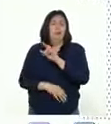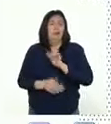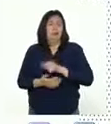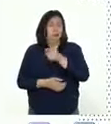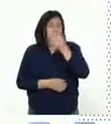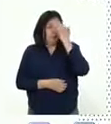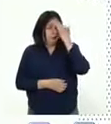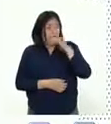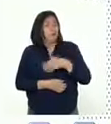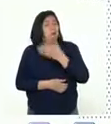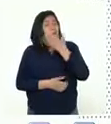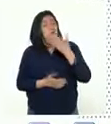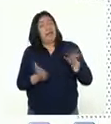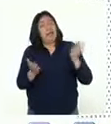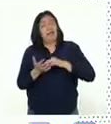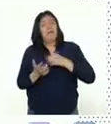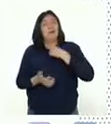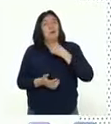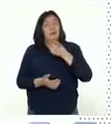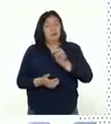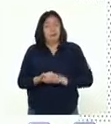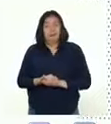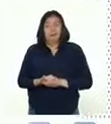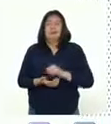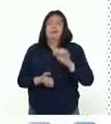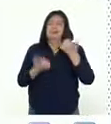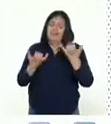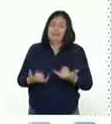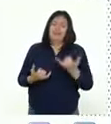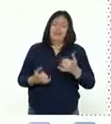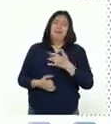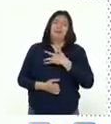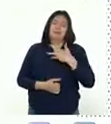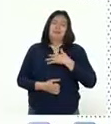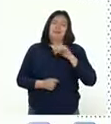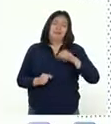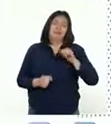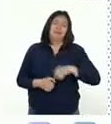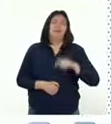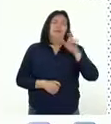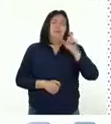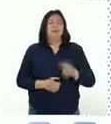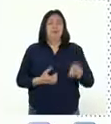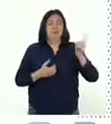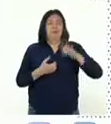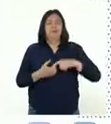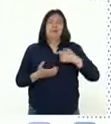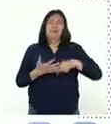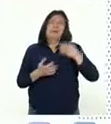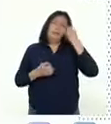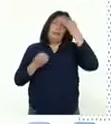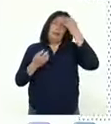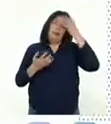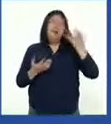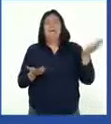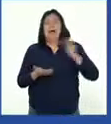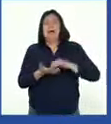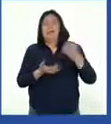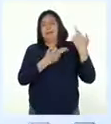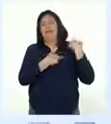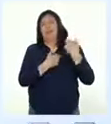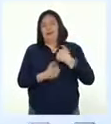¿Y saben qué es lo que más me gusta? Que ahora siento que soy una ciudadana más informada y